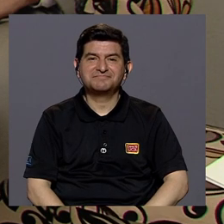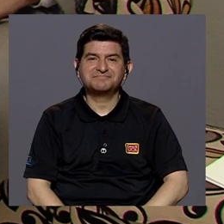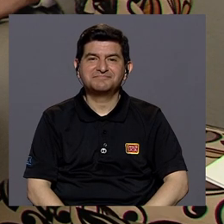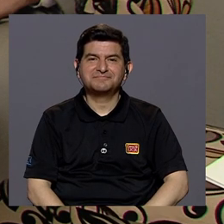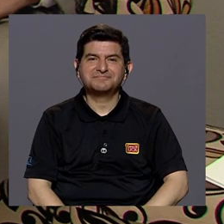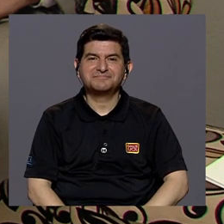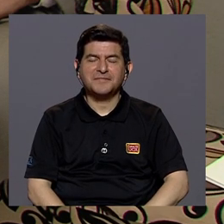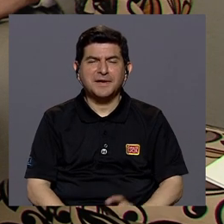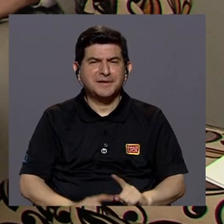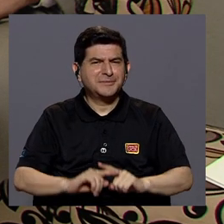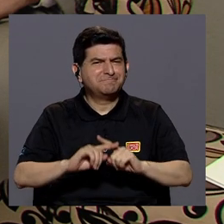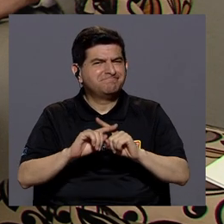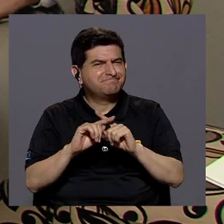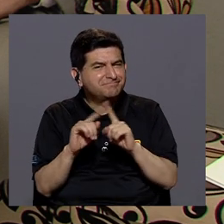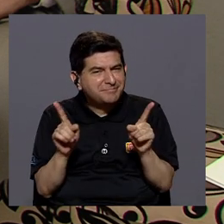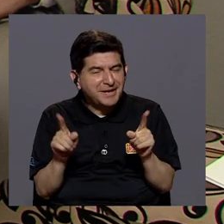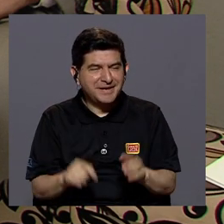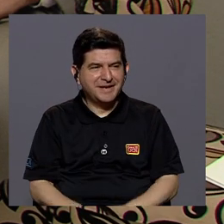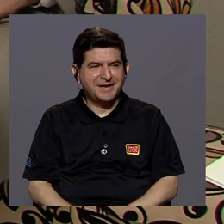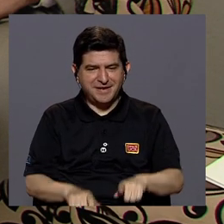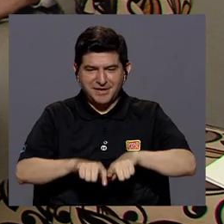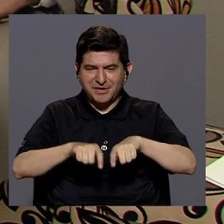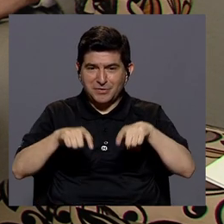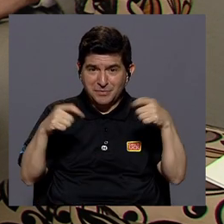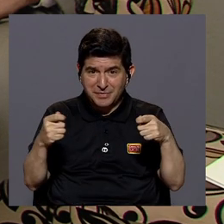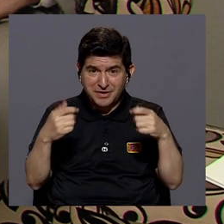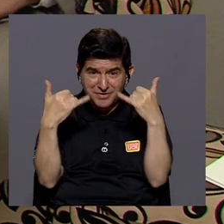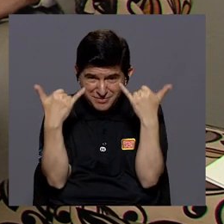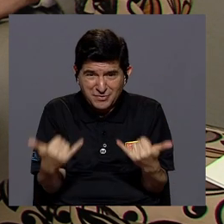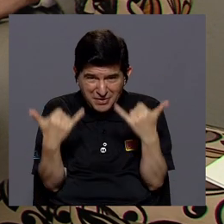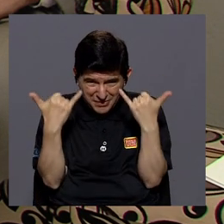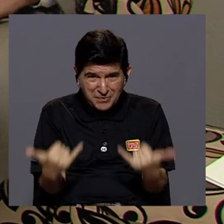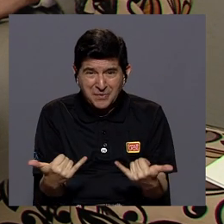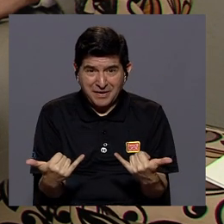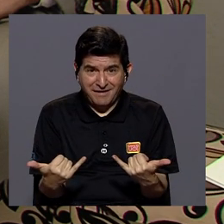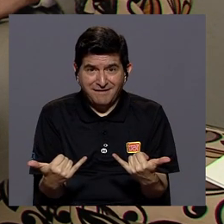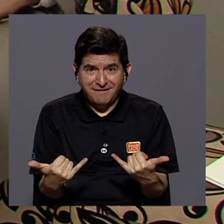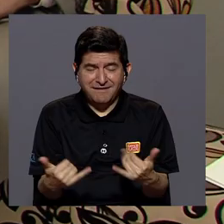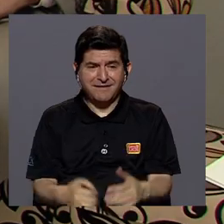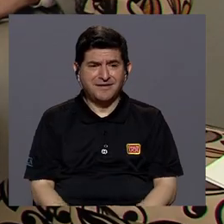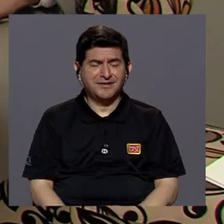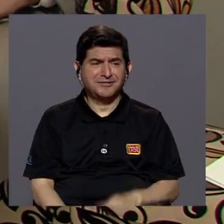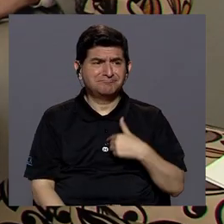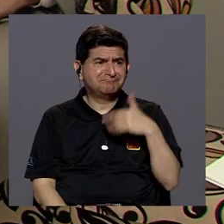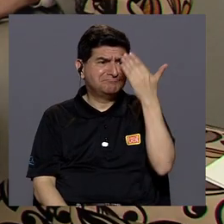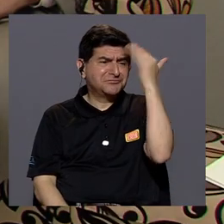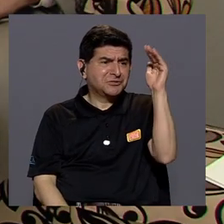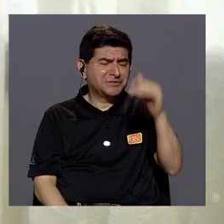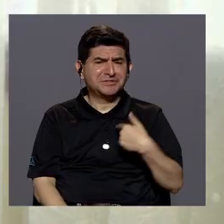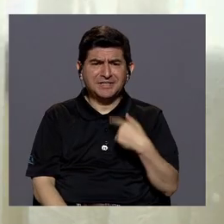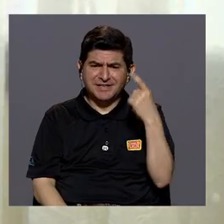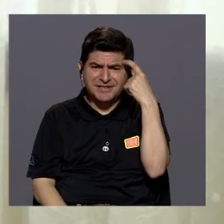Pero el periodismo de hoy es, yo no sé, yo pienso que